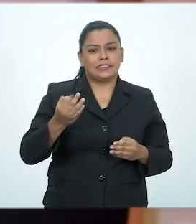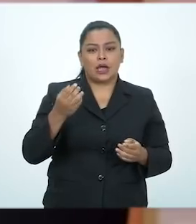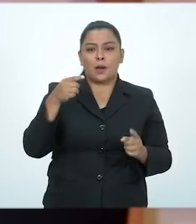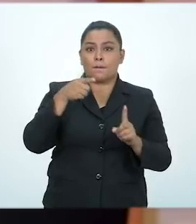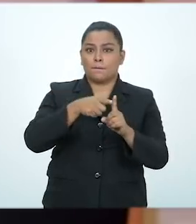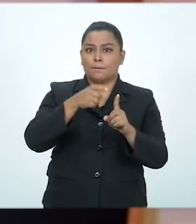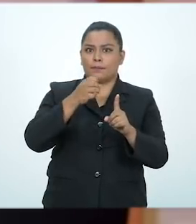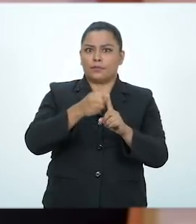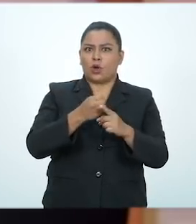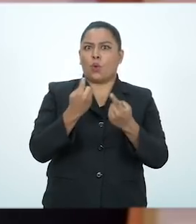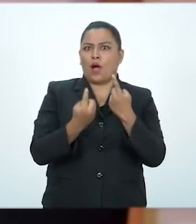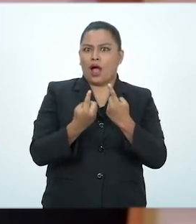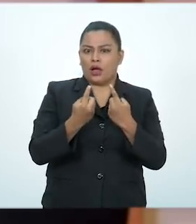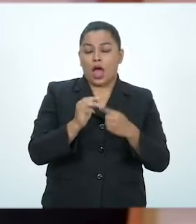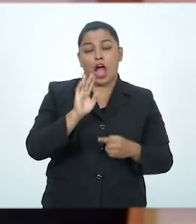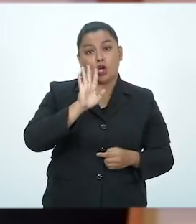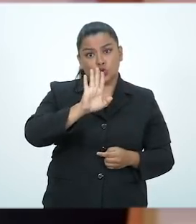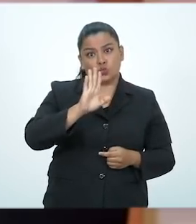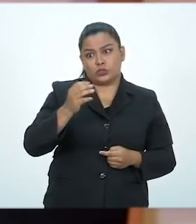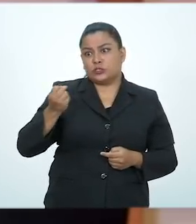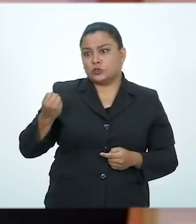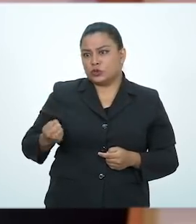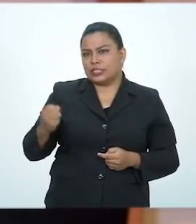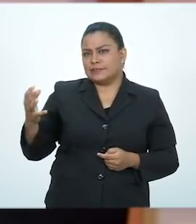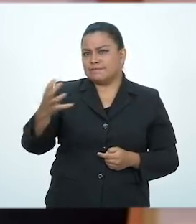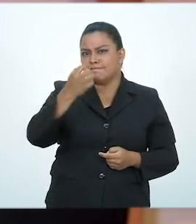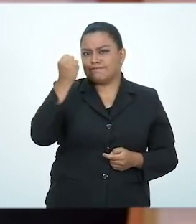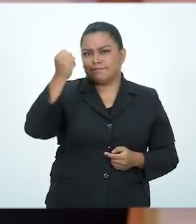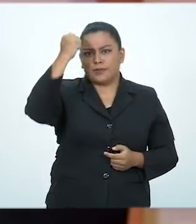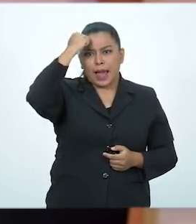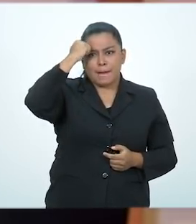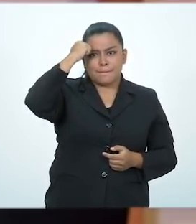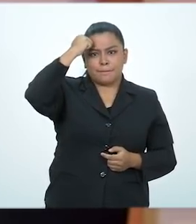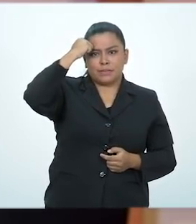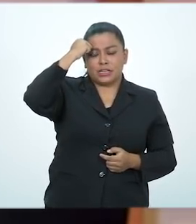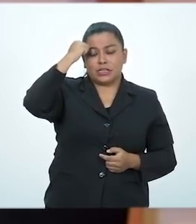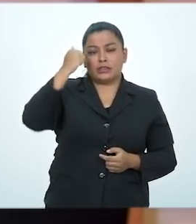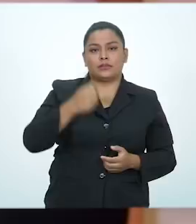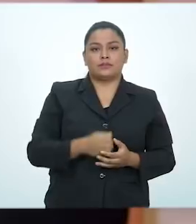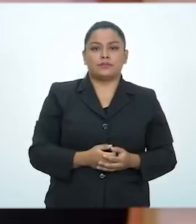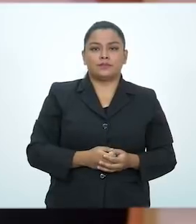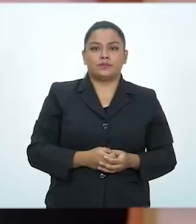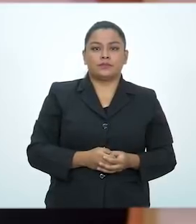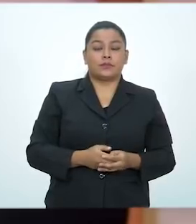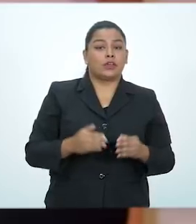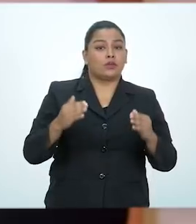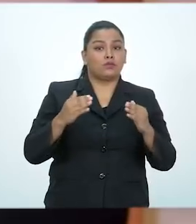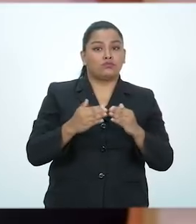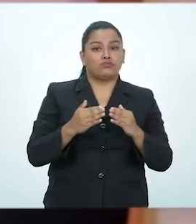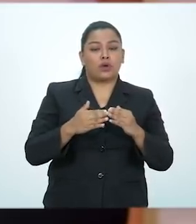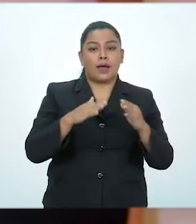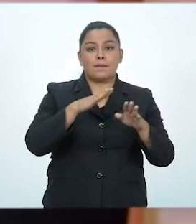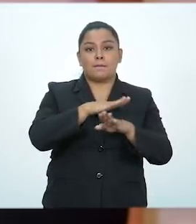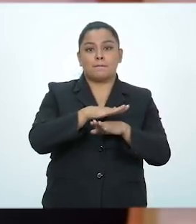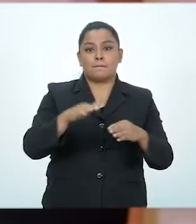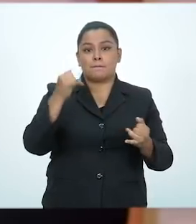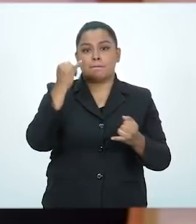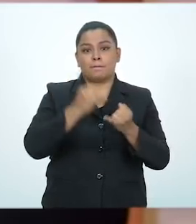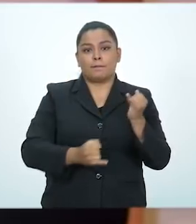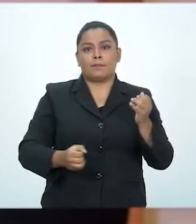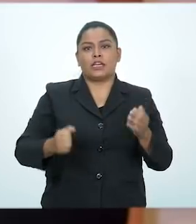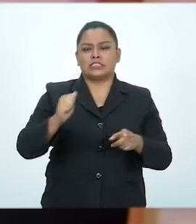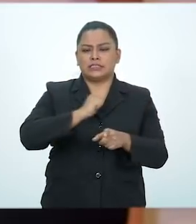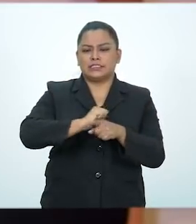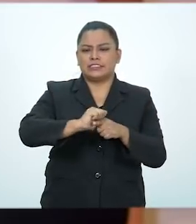el propósito de que los estudiantes alcancen los aprendizajes esperados. Y, finalmente,